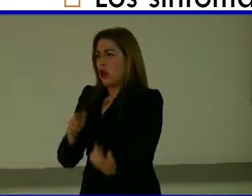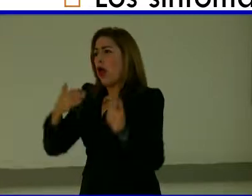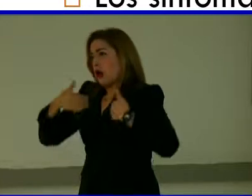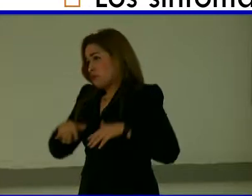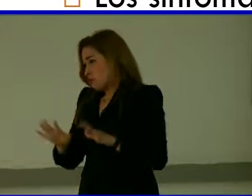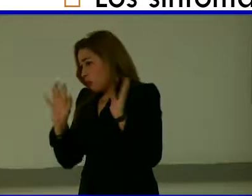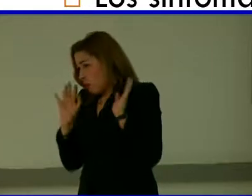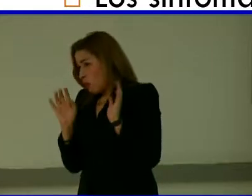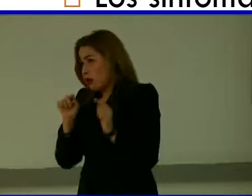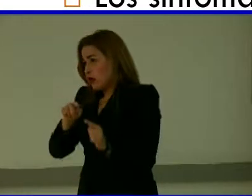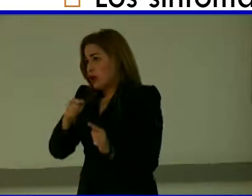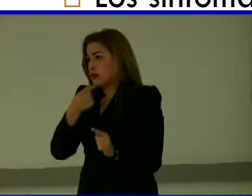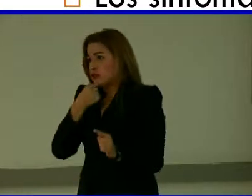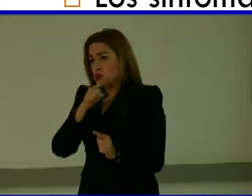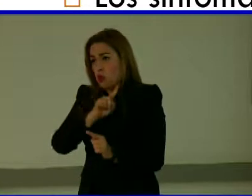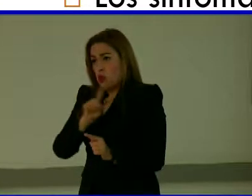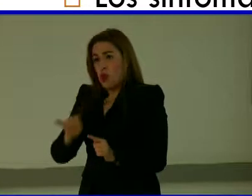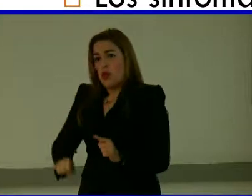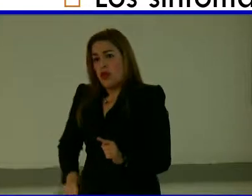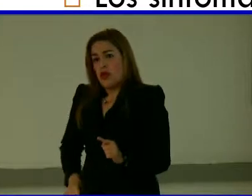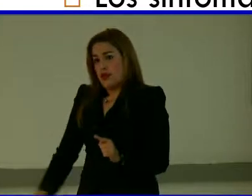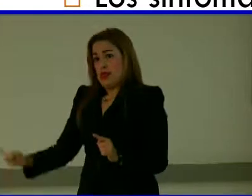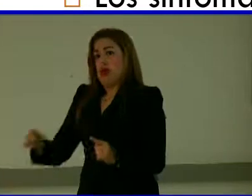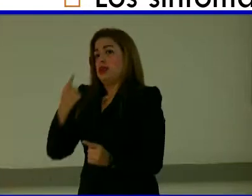problema de artes del lenguaje.